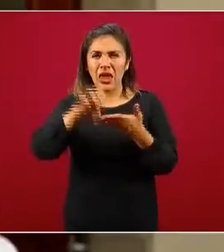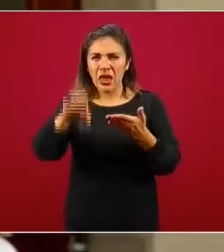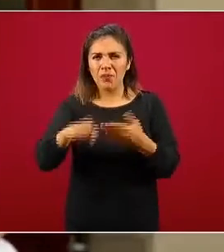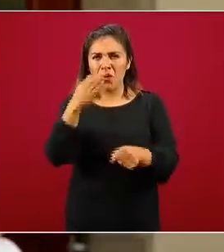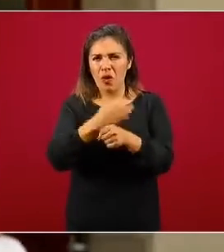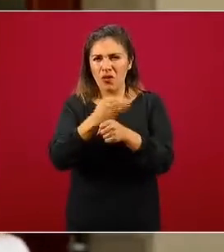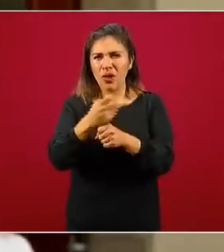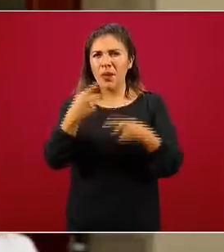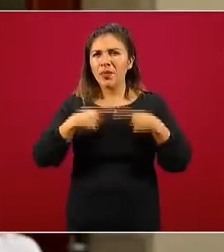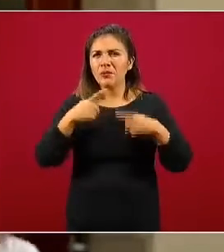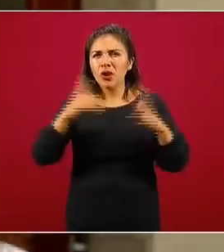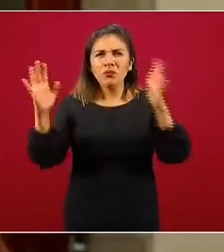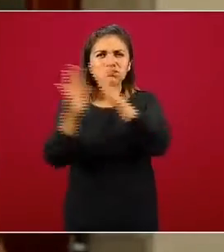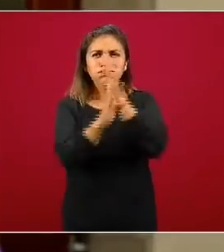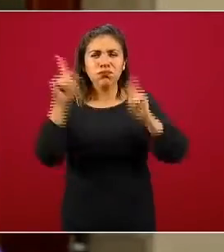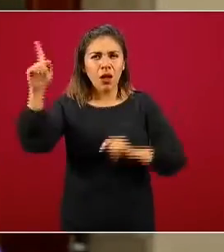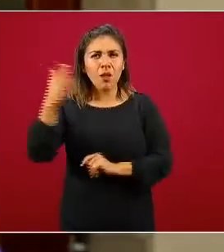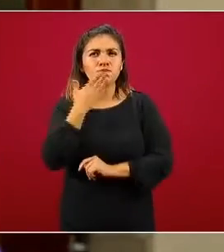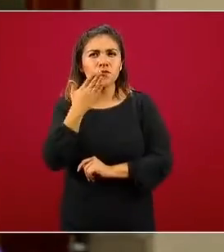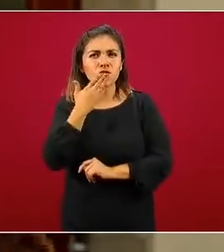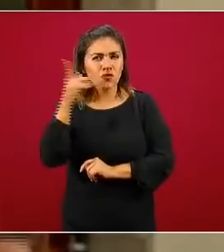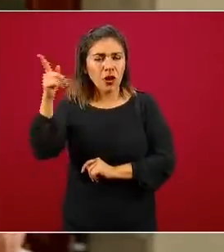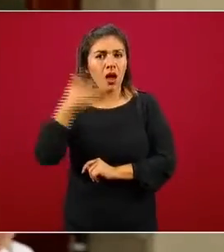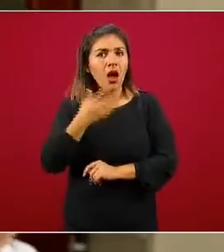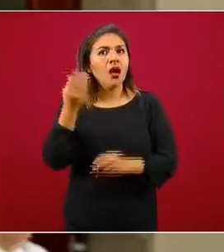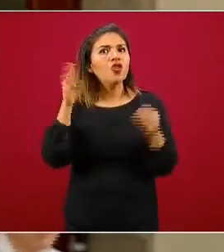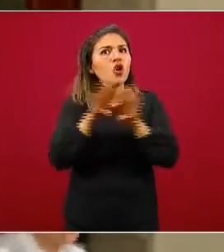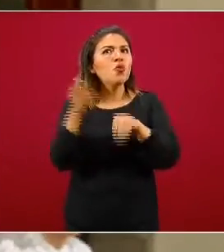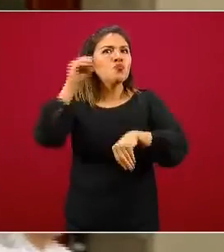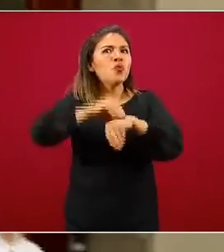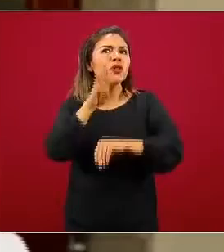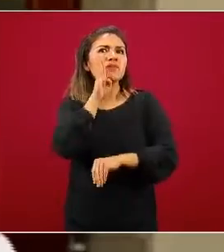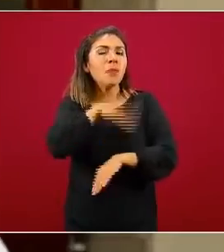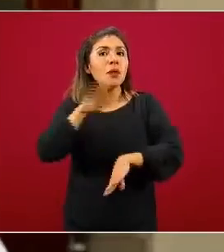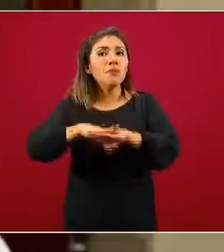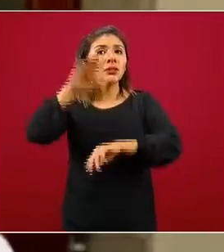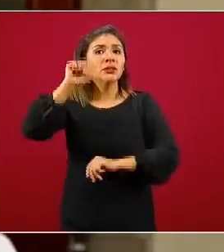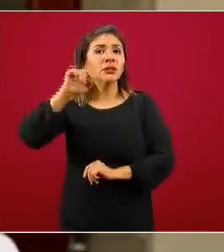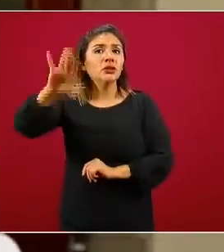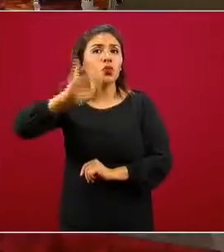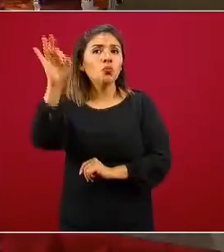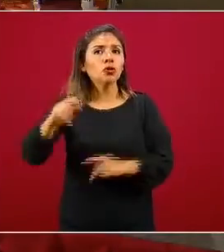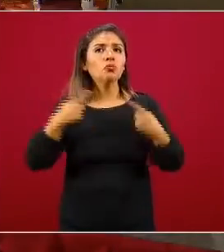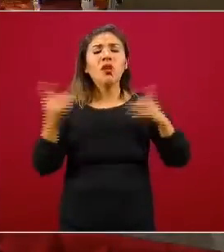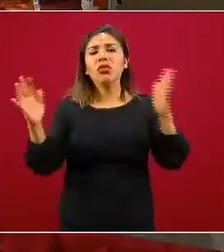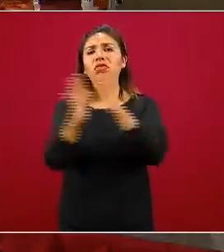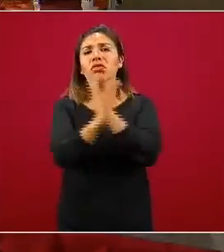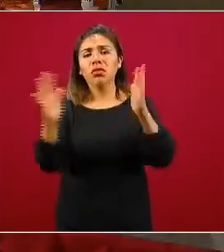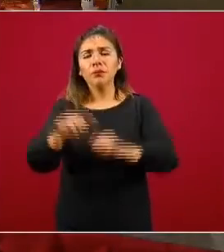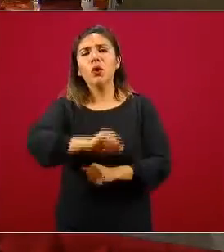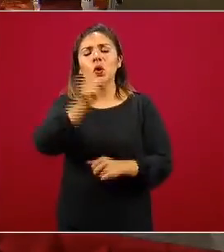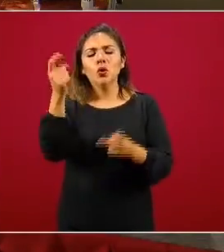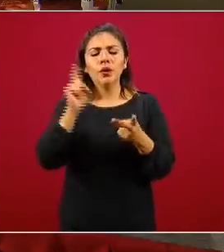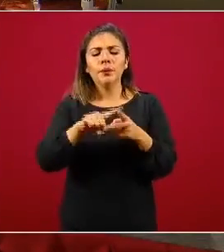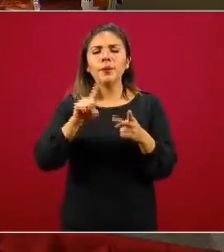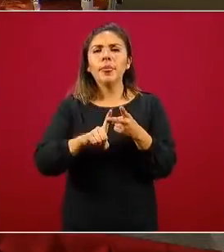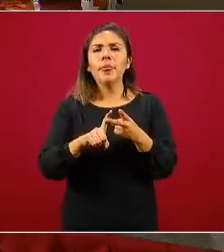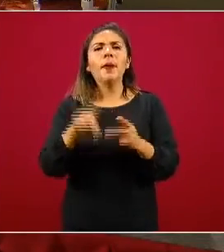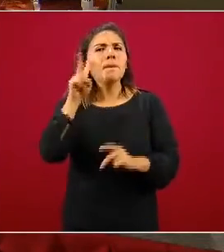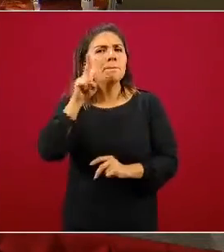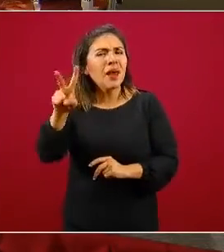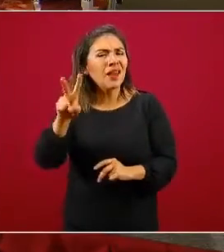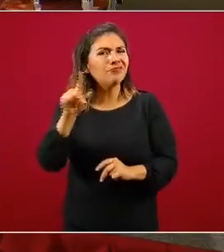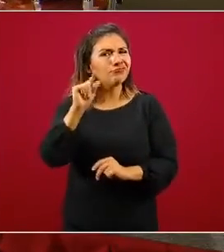informe de movilidad parece que en Sonora se han estado portando mal, estamos arriba del 65%. Y la otra es que vemos